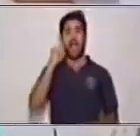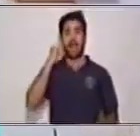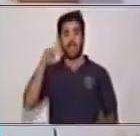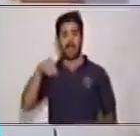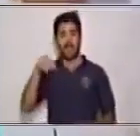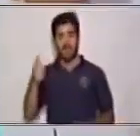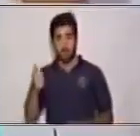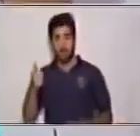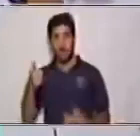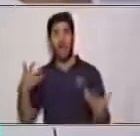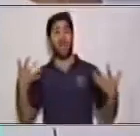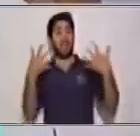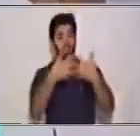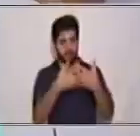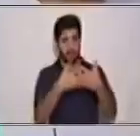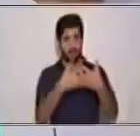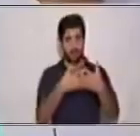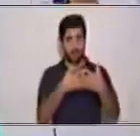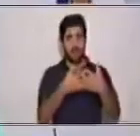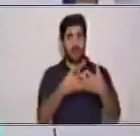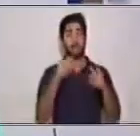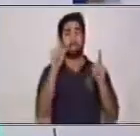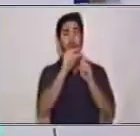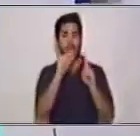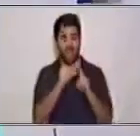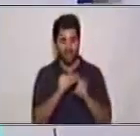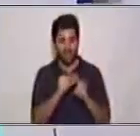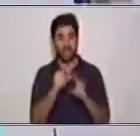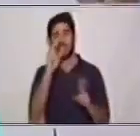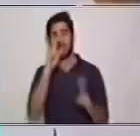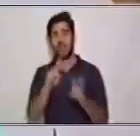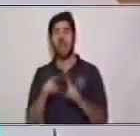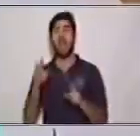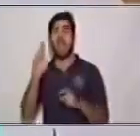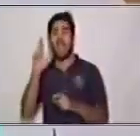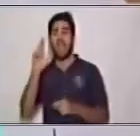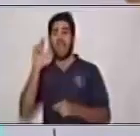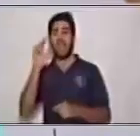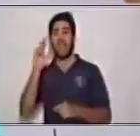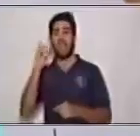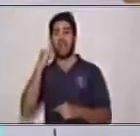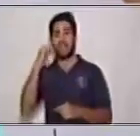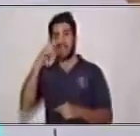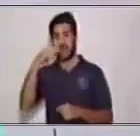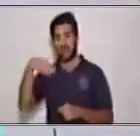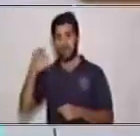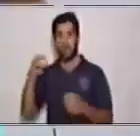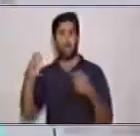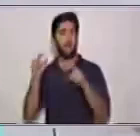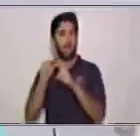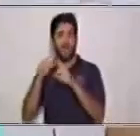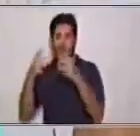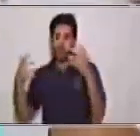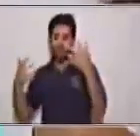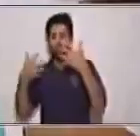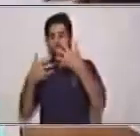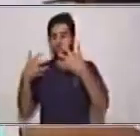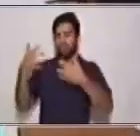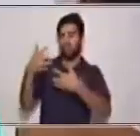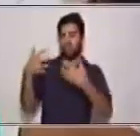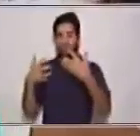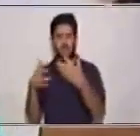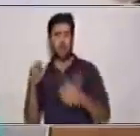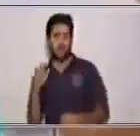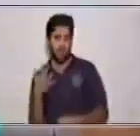rima consonante, tiene ritmo y tiene métrica, y está presentado en estrofas. Aquí podemos ver nuestro himno